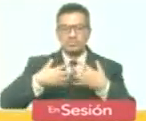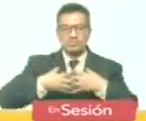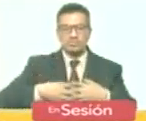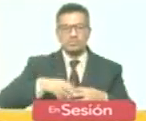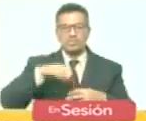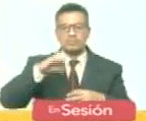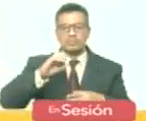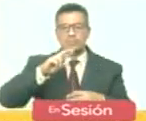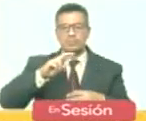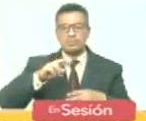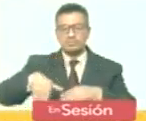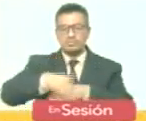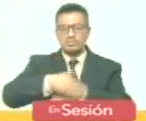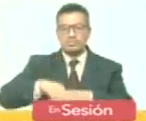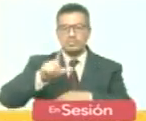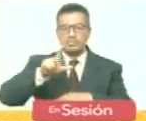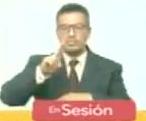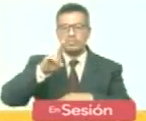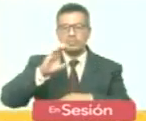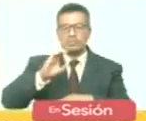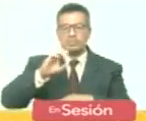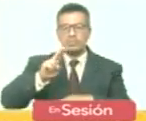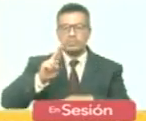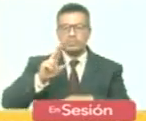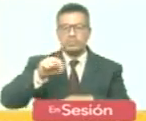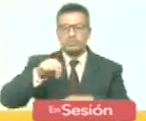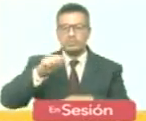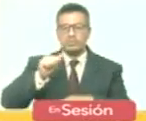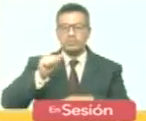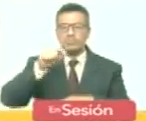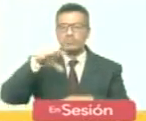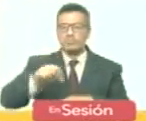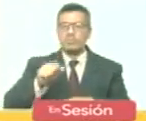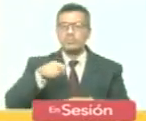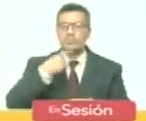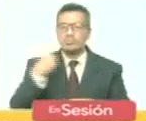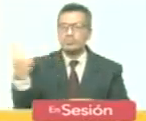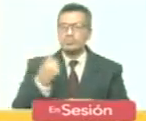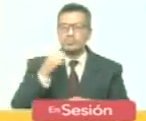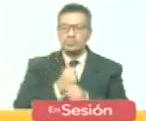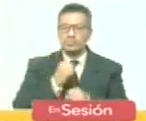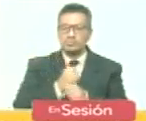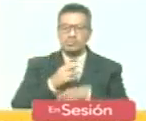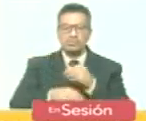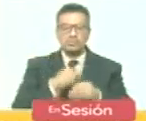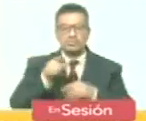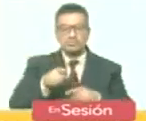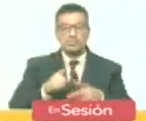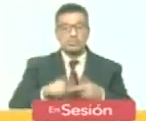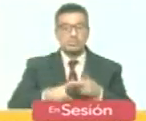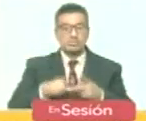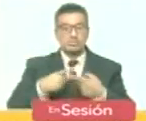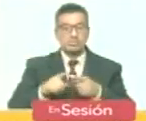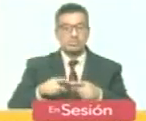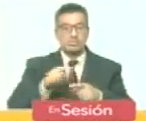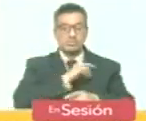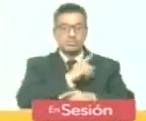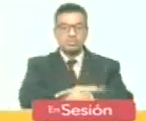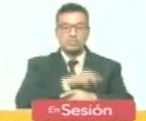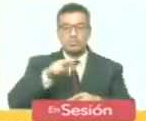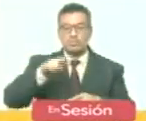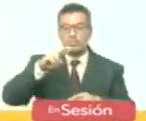Cipreses en la avenida Lecuna. ¿Cuándo fue reclutado usted para esta operación? Para esta y para otra, fuerte para Macay,